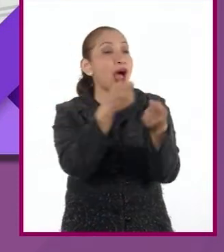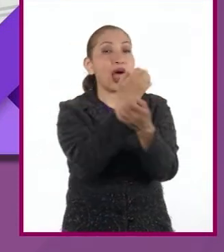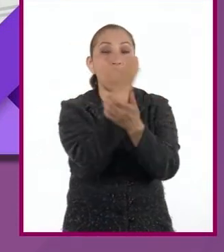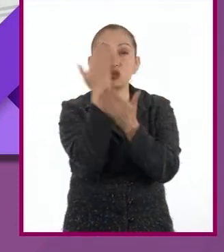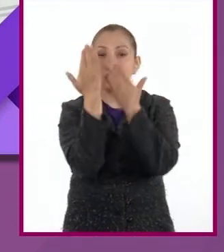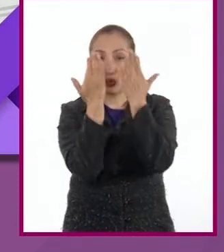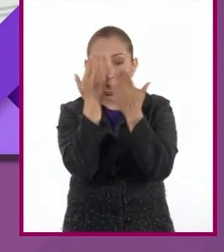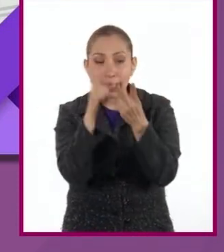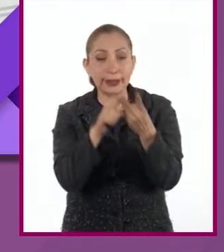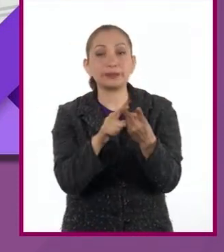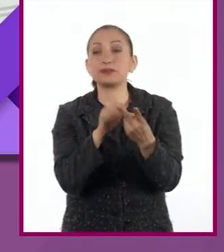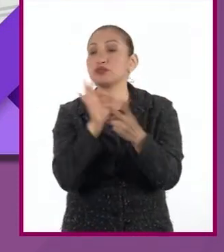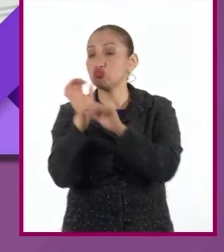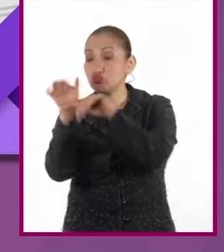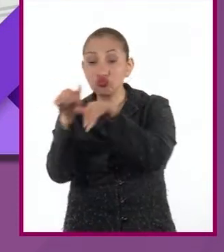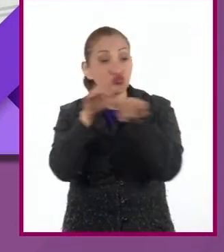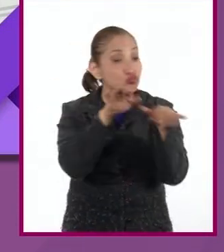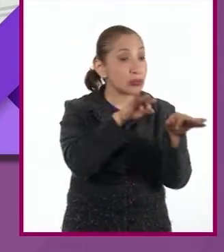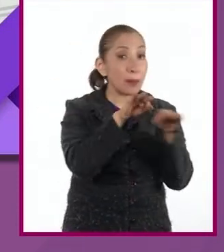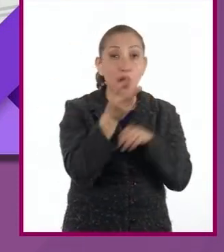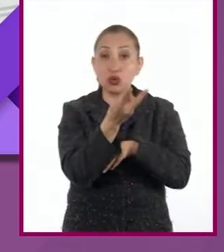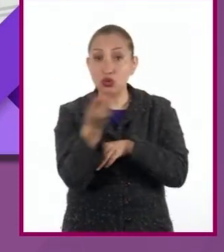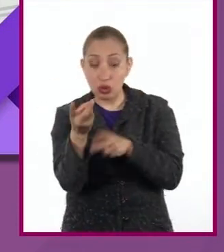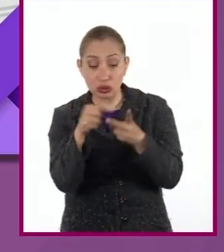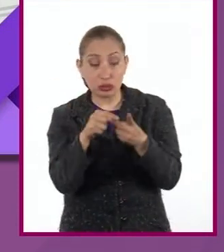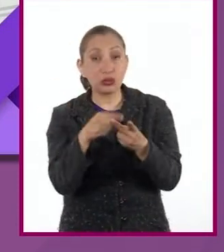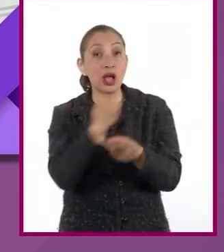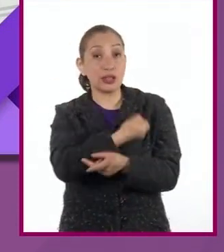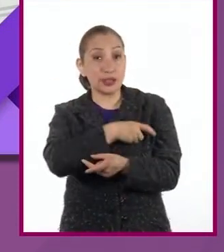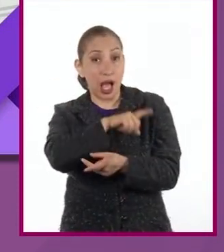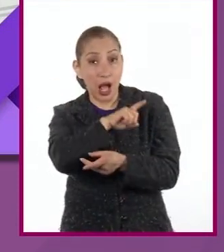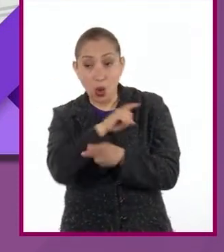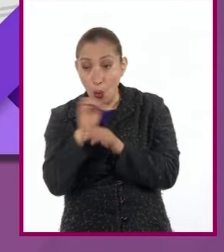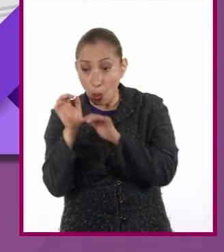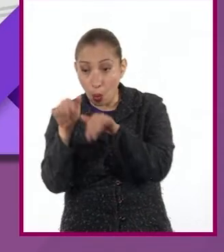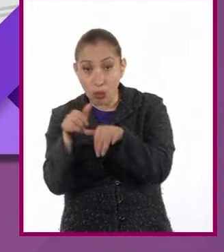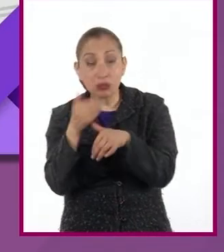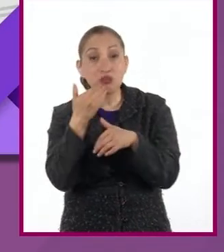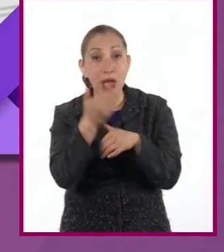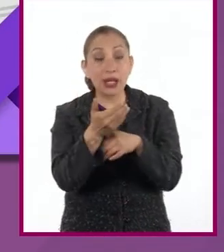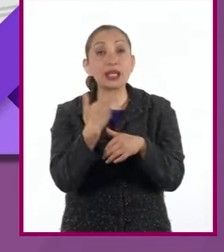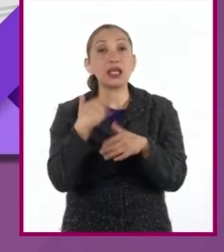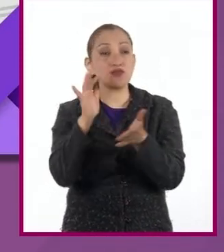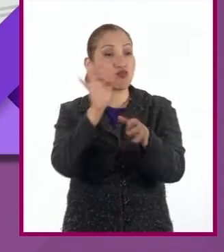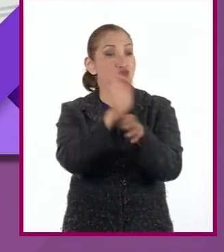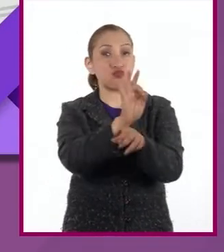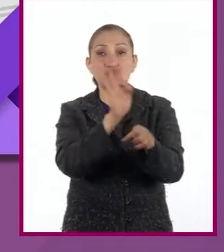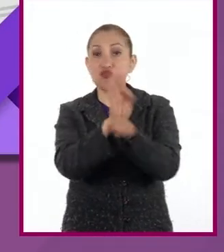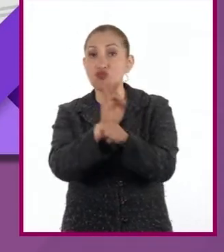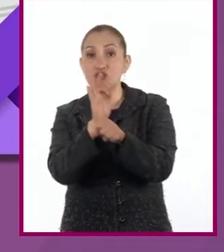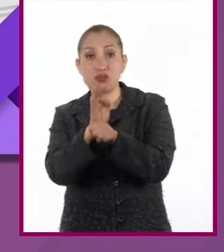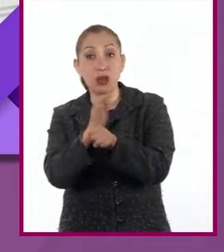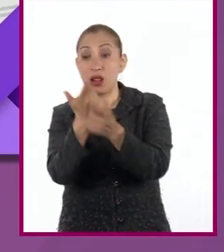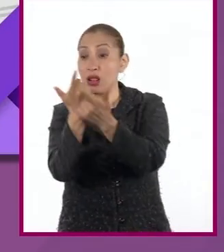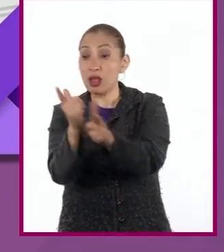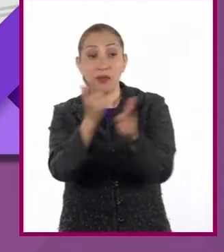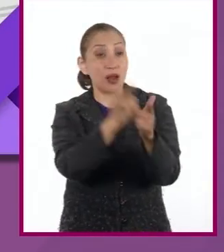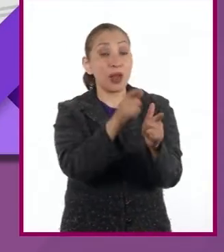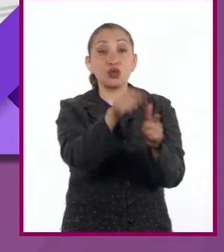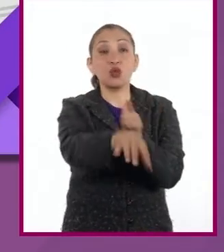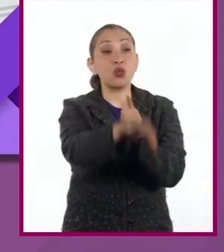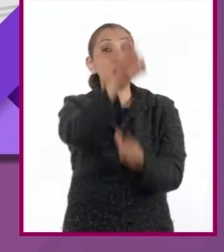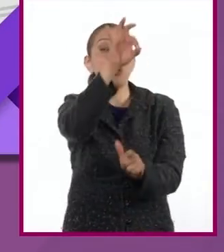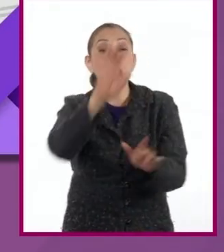educación, acceder a un trabajo, a servicios de salud y seguridad social, a gozar de libertades para elegir